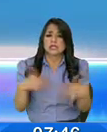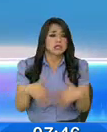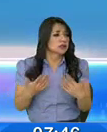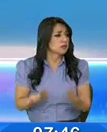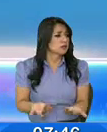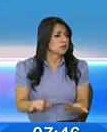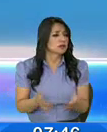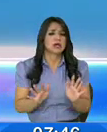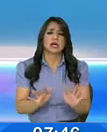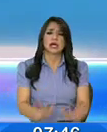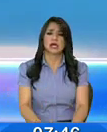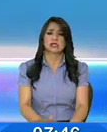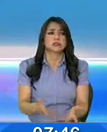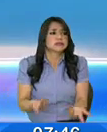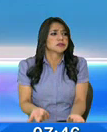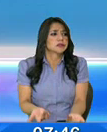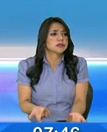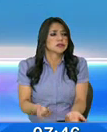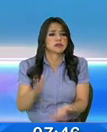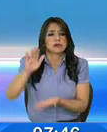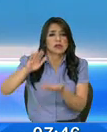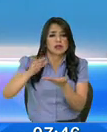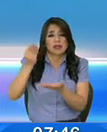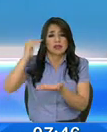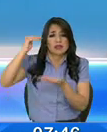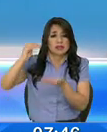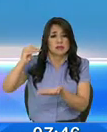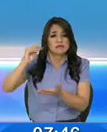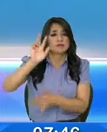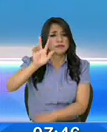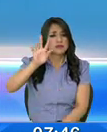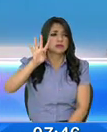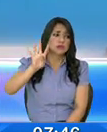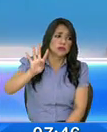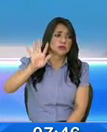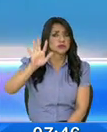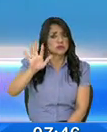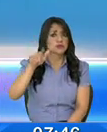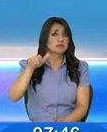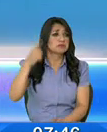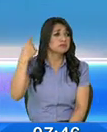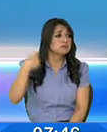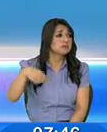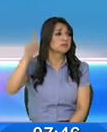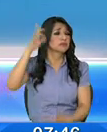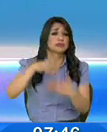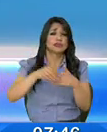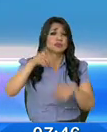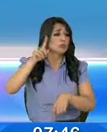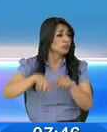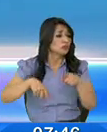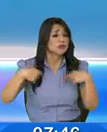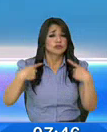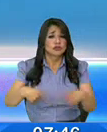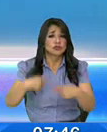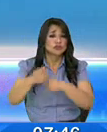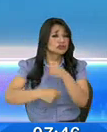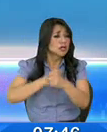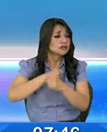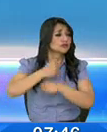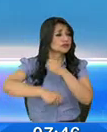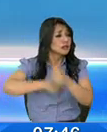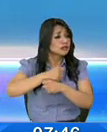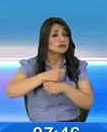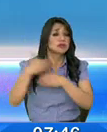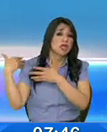seguir con un déficit fiscal de alrededor de 345 mil millones de dólares todos los años déficit que se arrastra